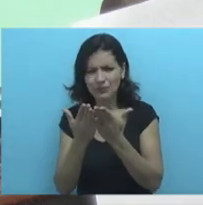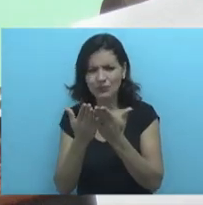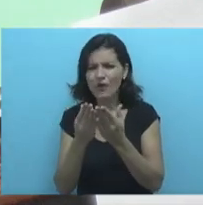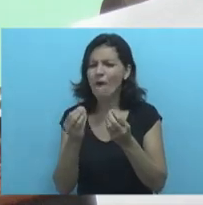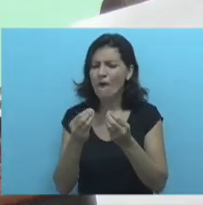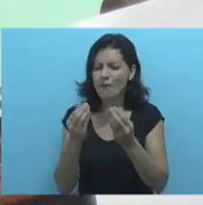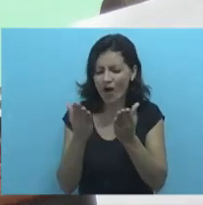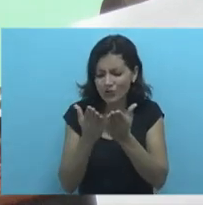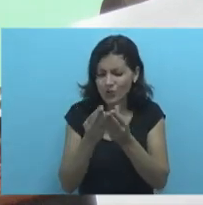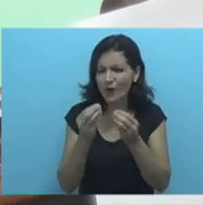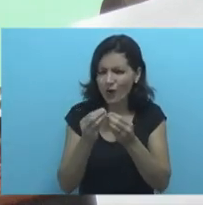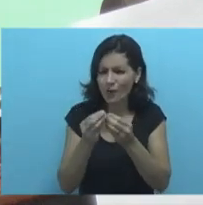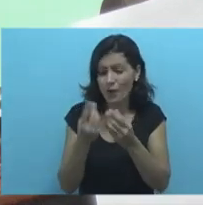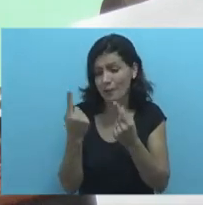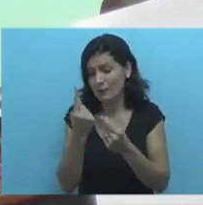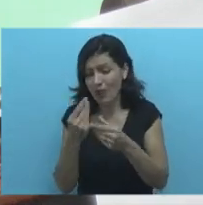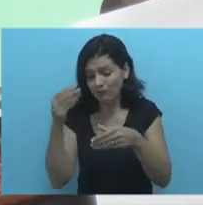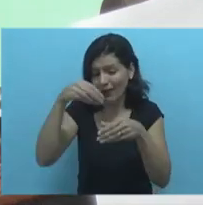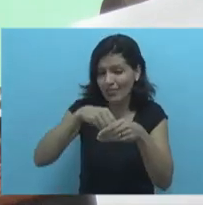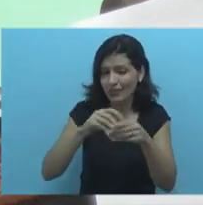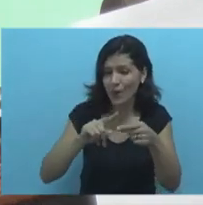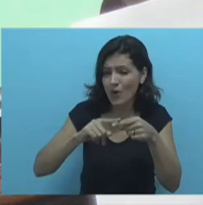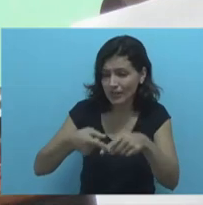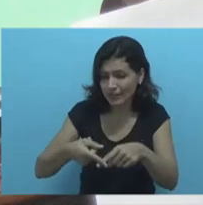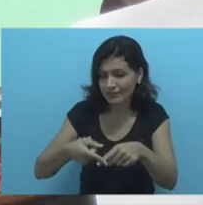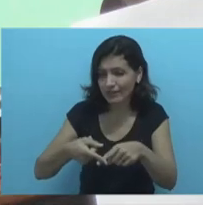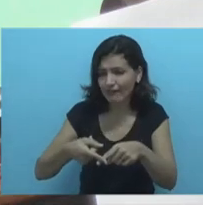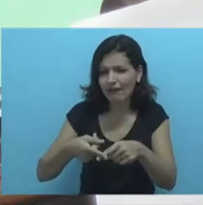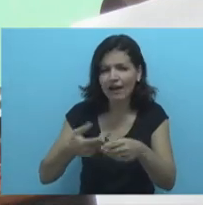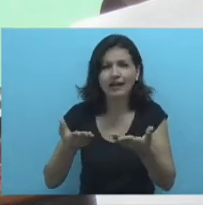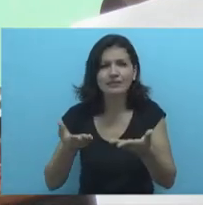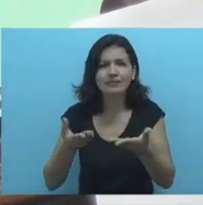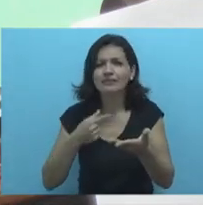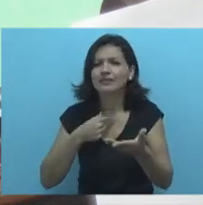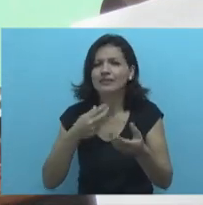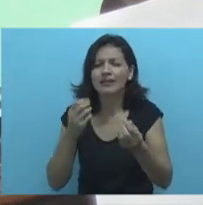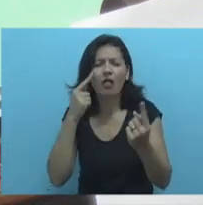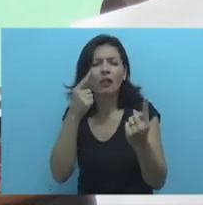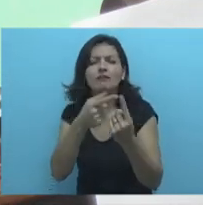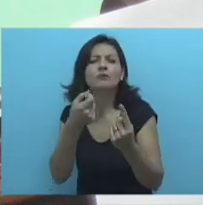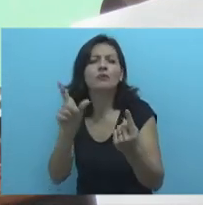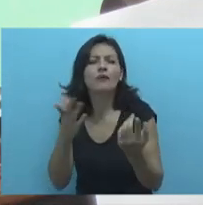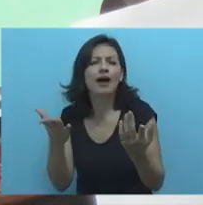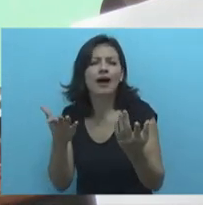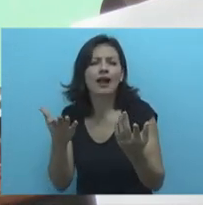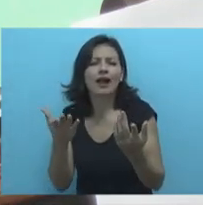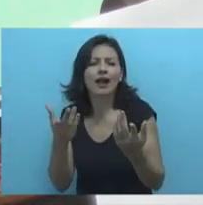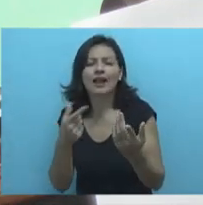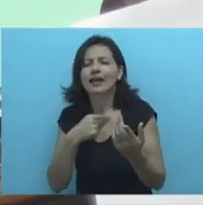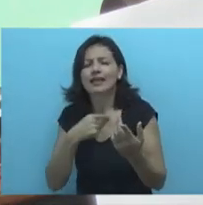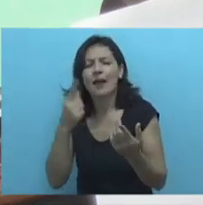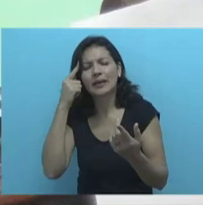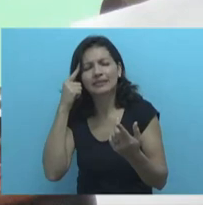a la política para entregarlo todo. Miguel se acercó a la política cuando pensar en un cargo público en el